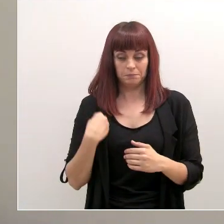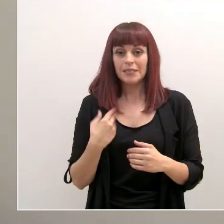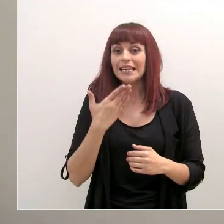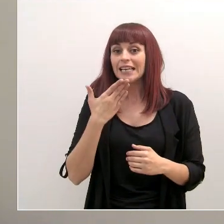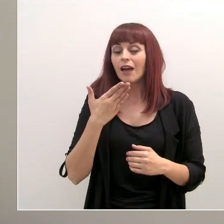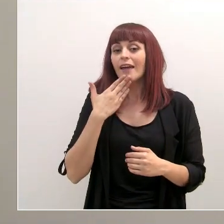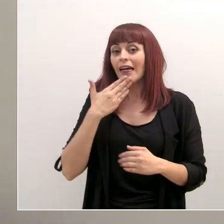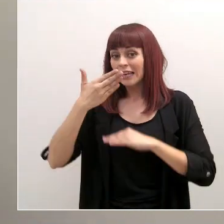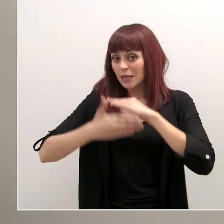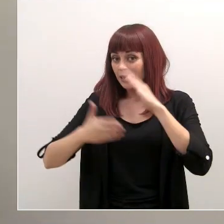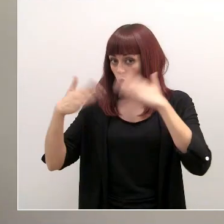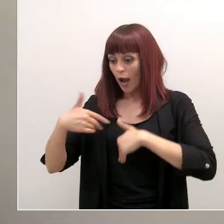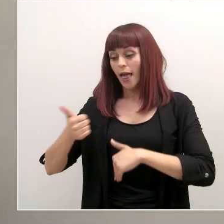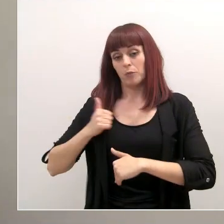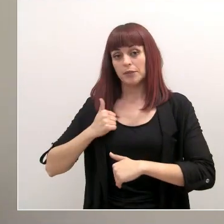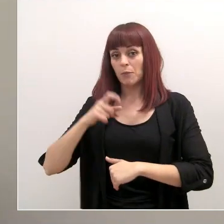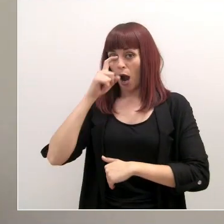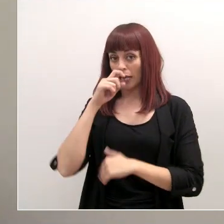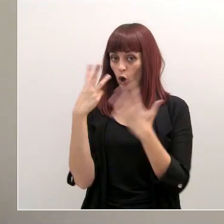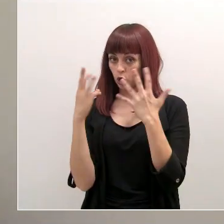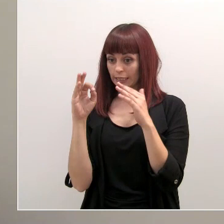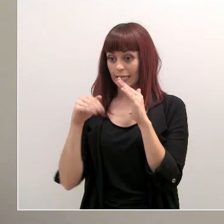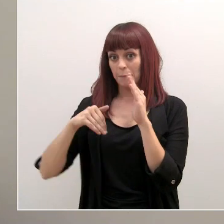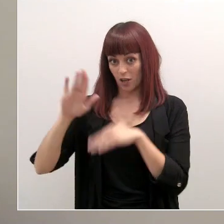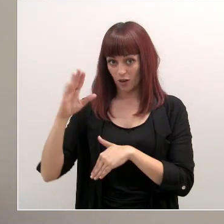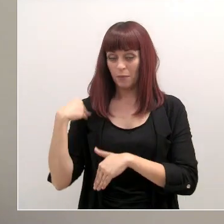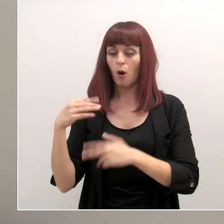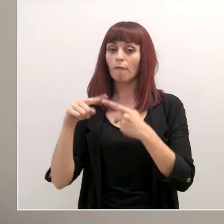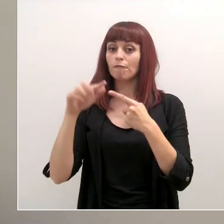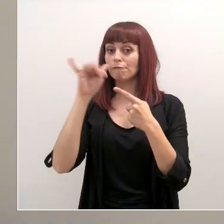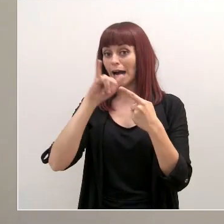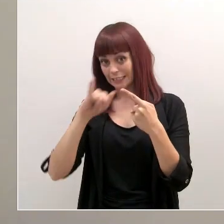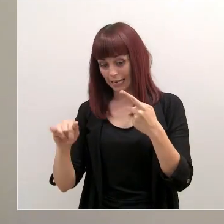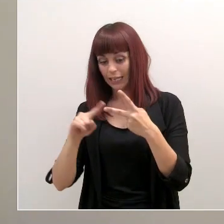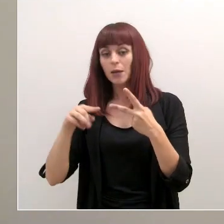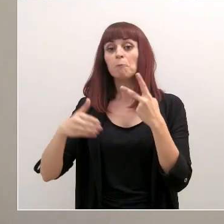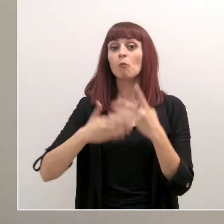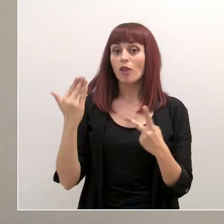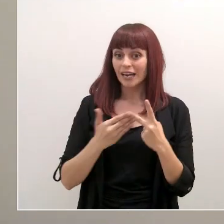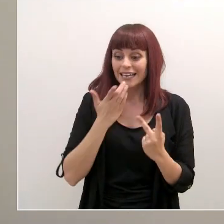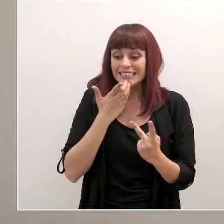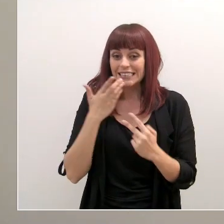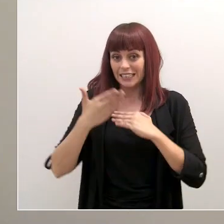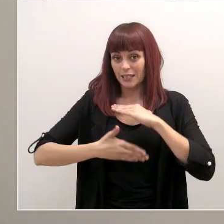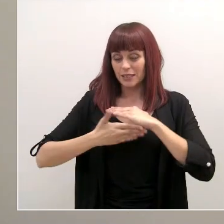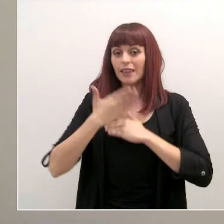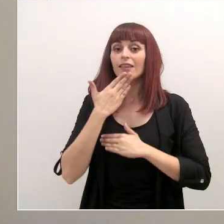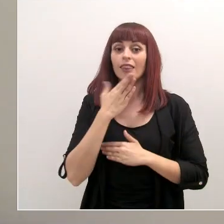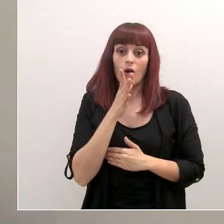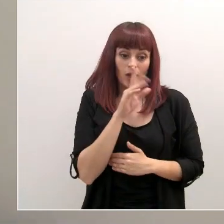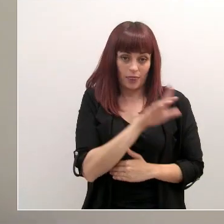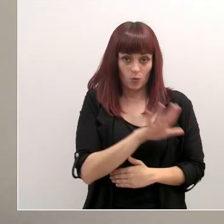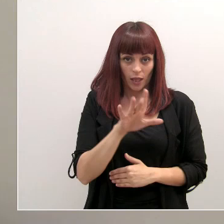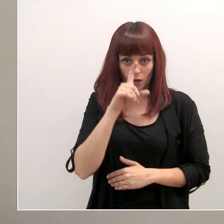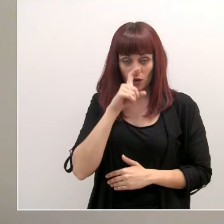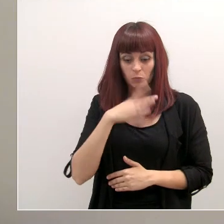tienen límite de edad vacunamos a los mayores de 80, que son las de Pfizer y las de Moderna, y las que tienen límite de edad, que ahora mismo es los 55, pero que